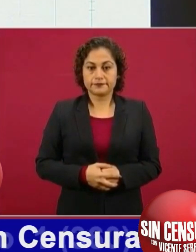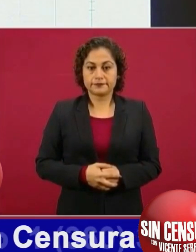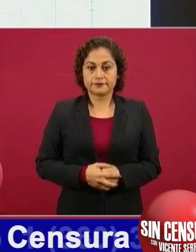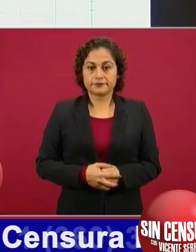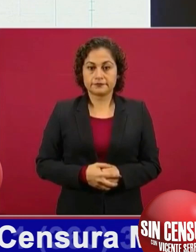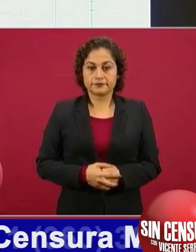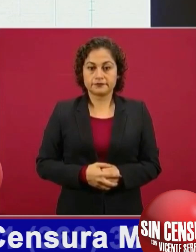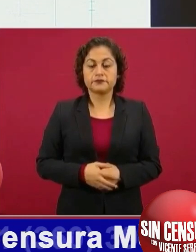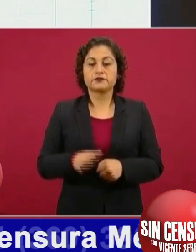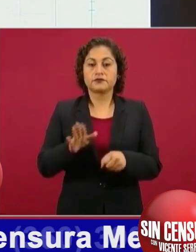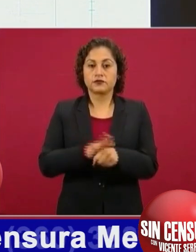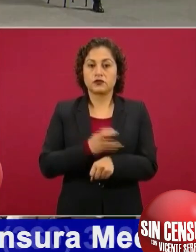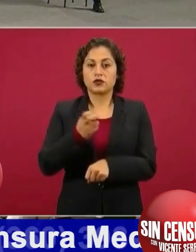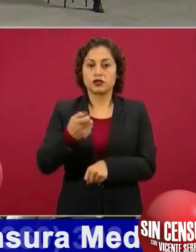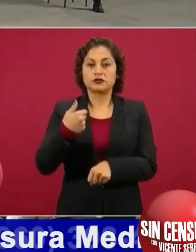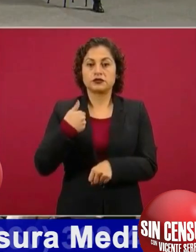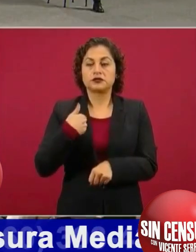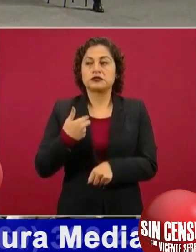por eso me regresé